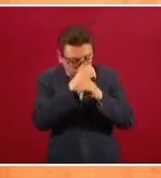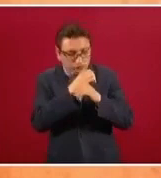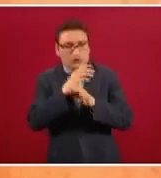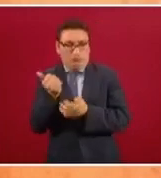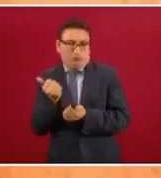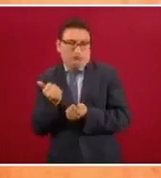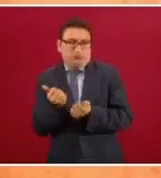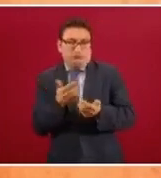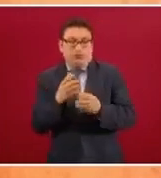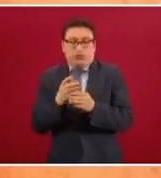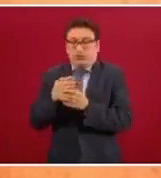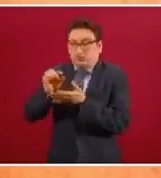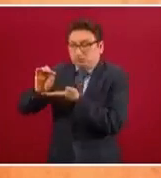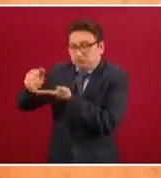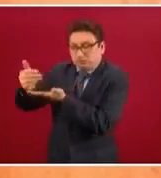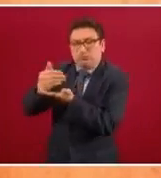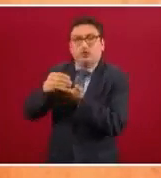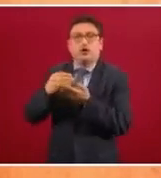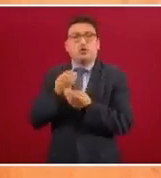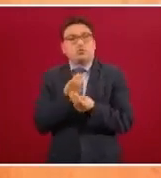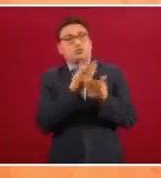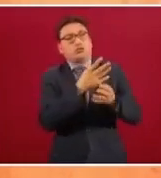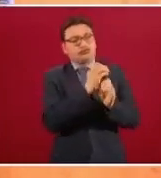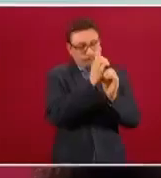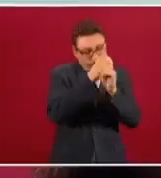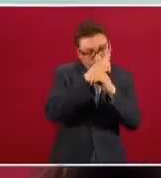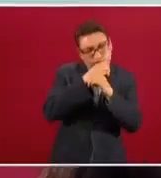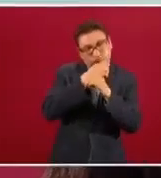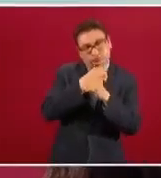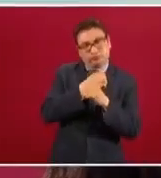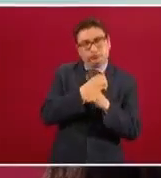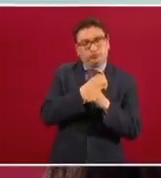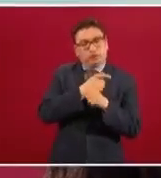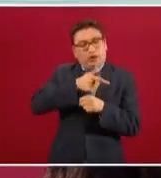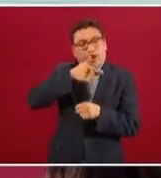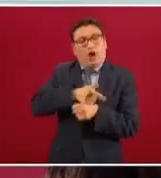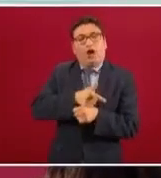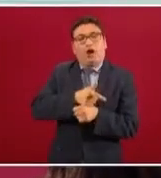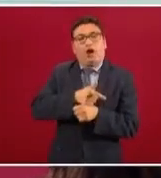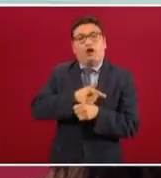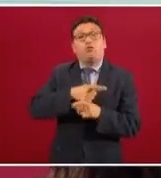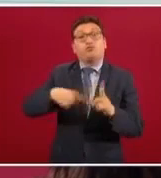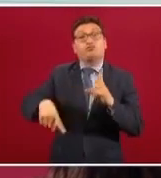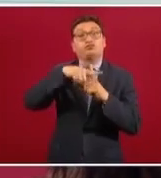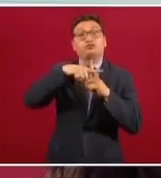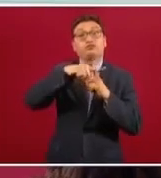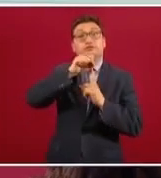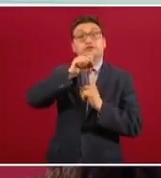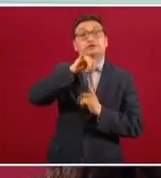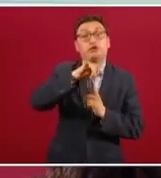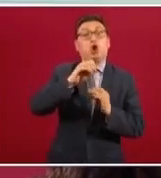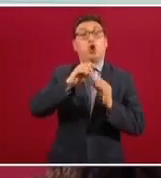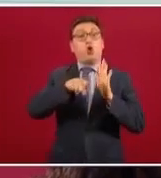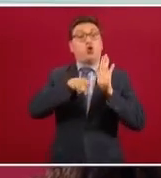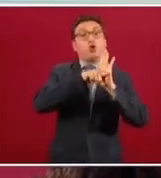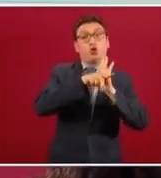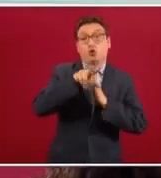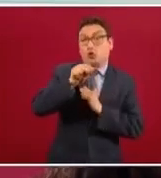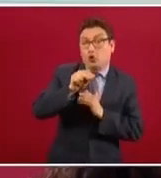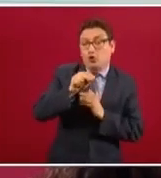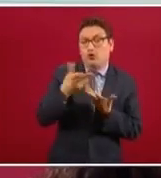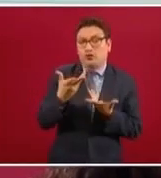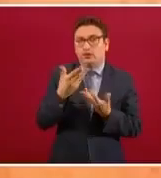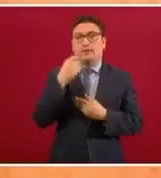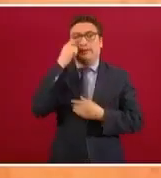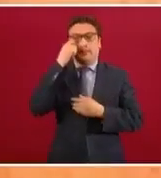manda, la muestra se manda al laboratorio y puede dar un resultado positivo o un resultado negativo